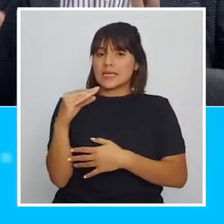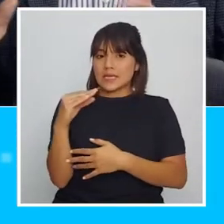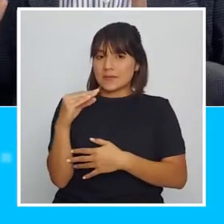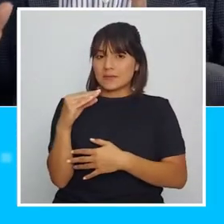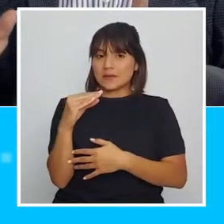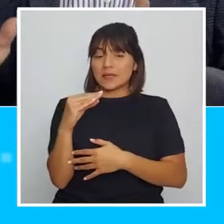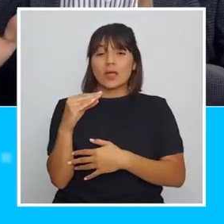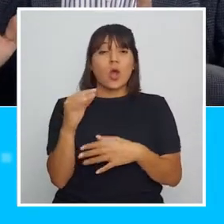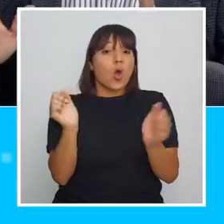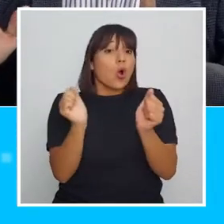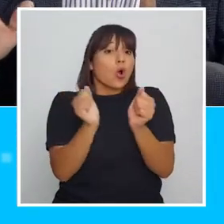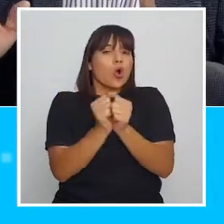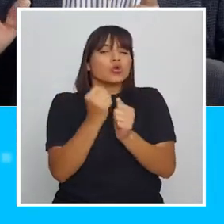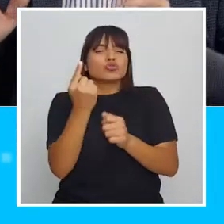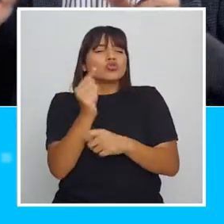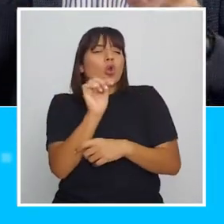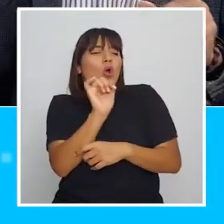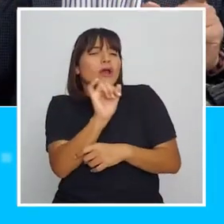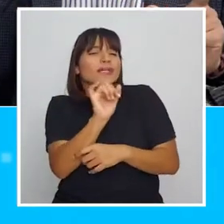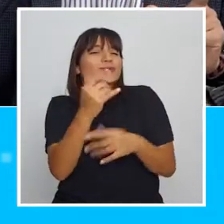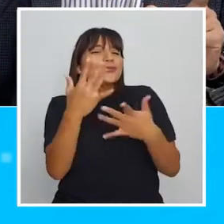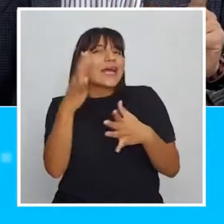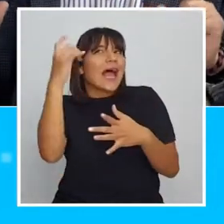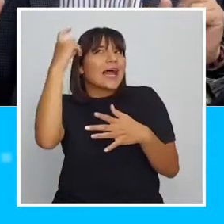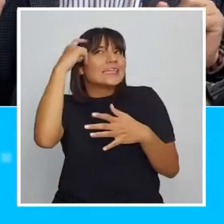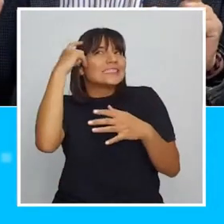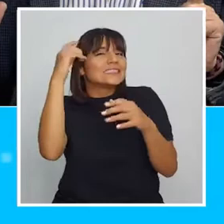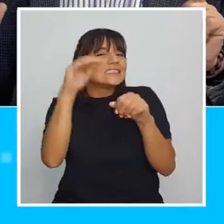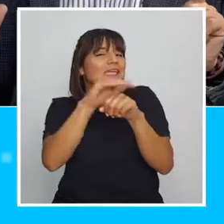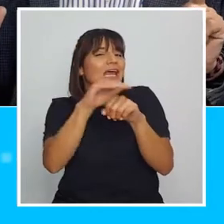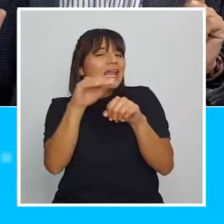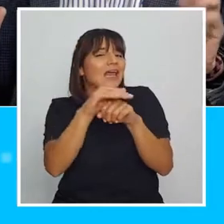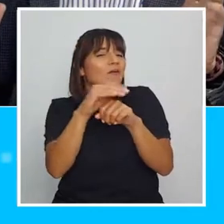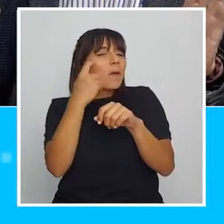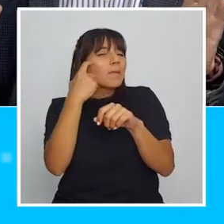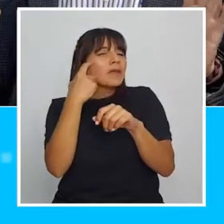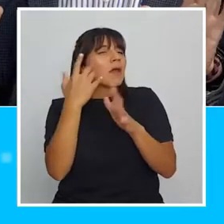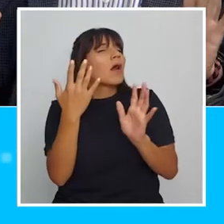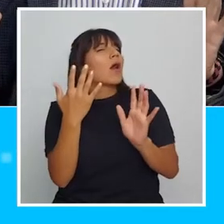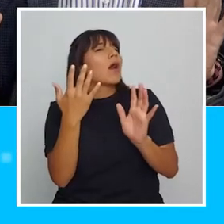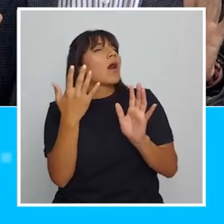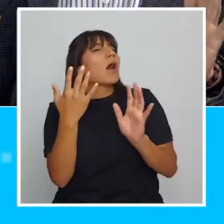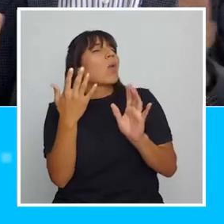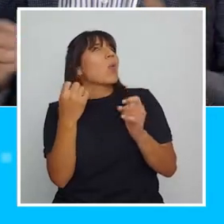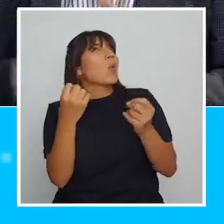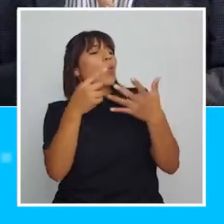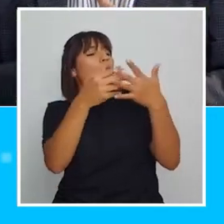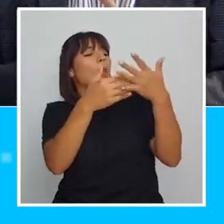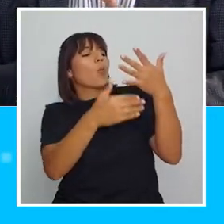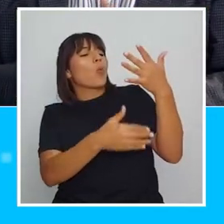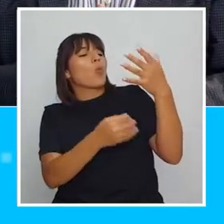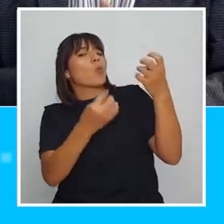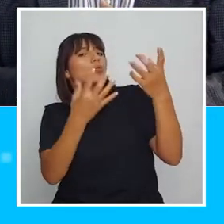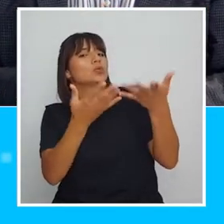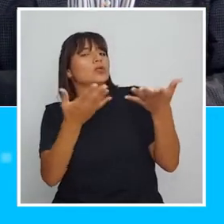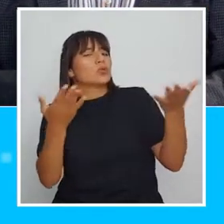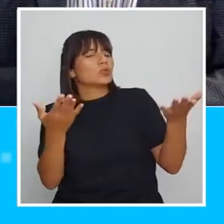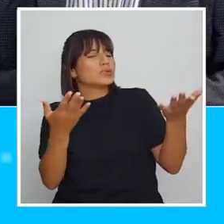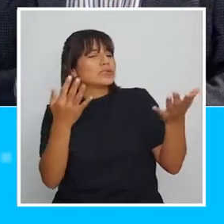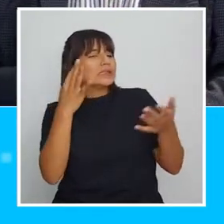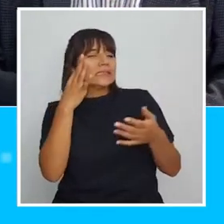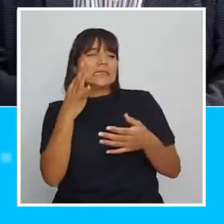Ahí, con solo eso, el cerebro comienza a dimensionar y decir, caray, qué montón de cosas, quién sabe si irá a alcanzar.